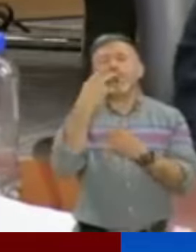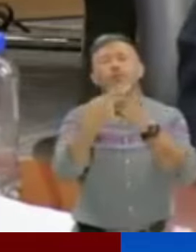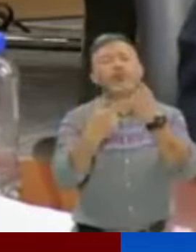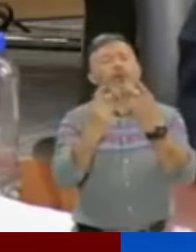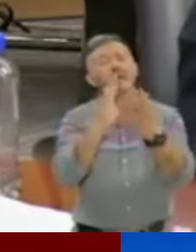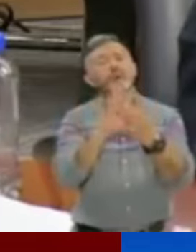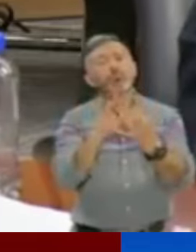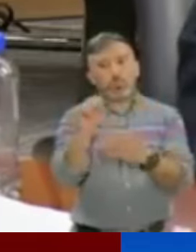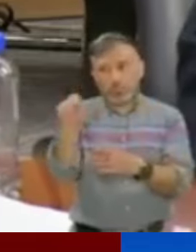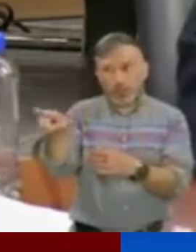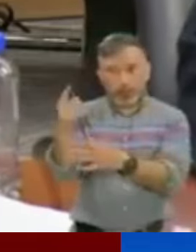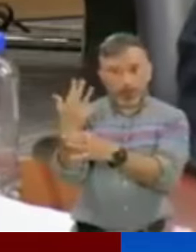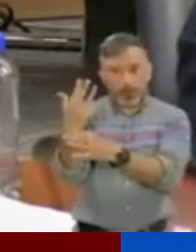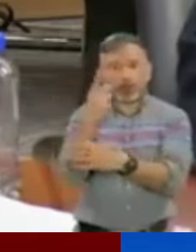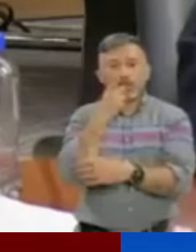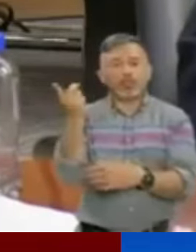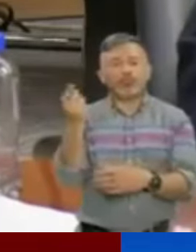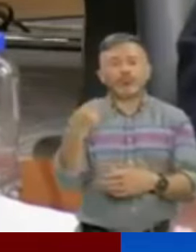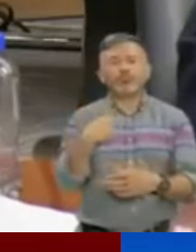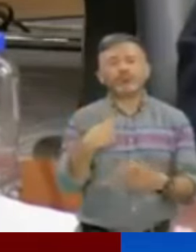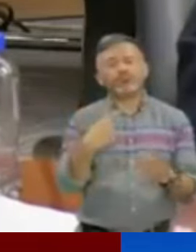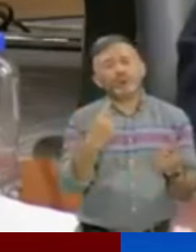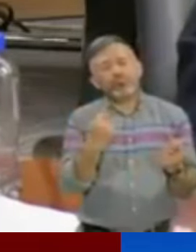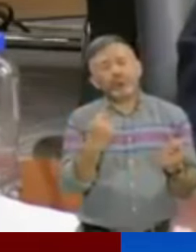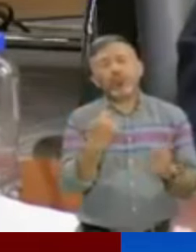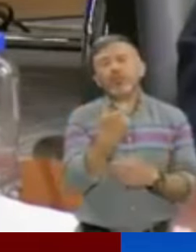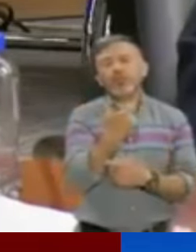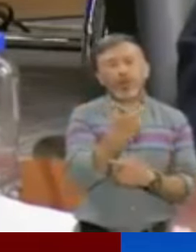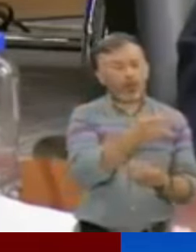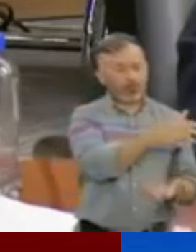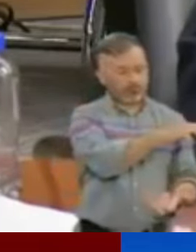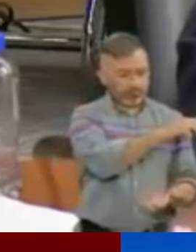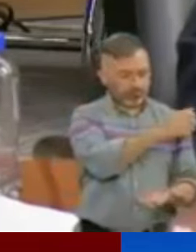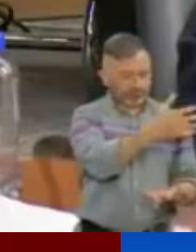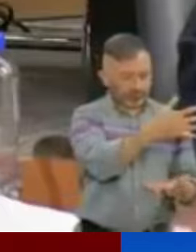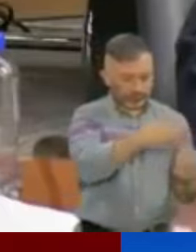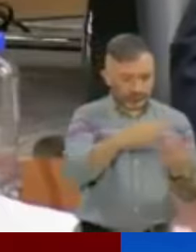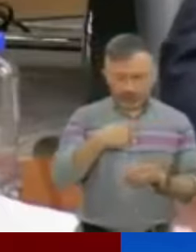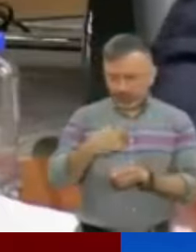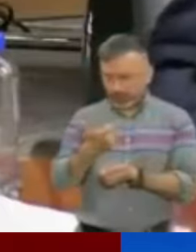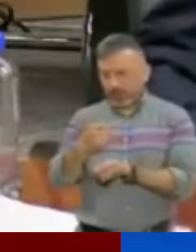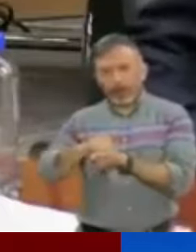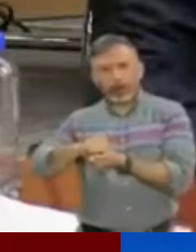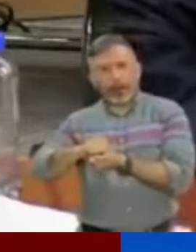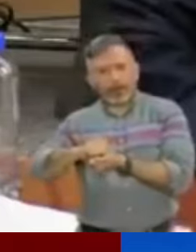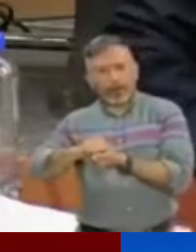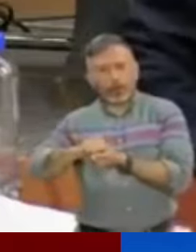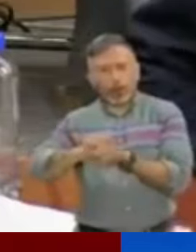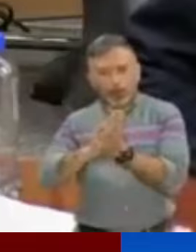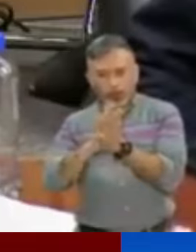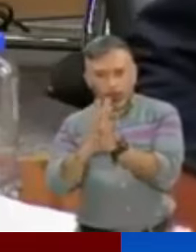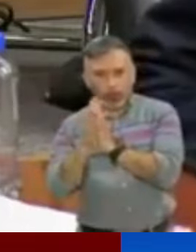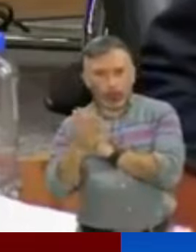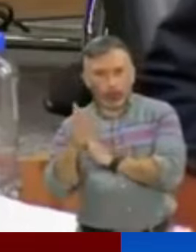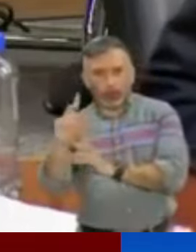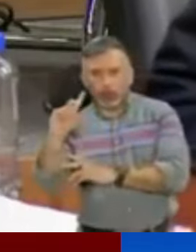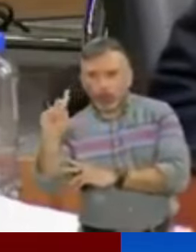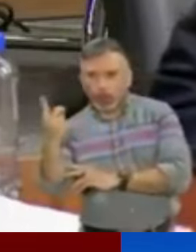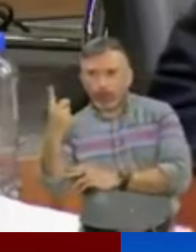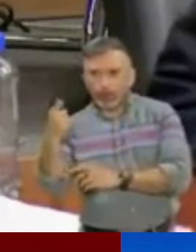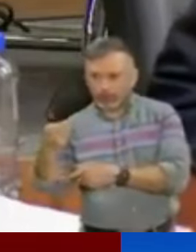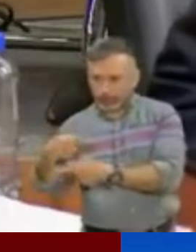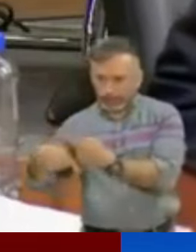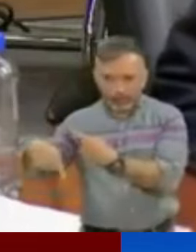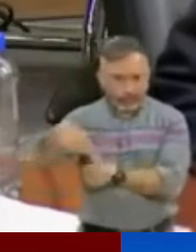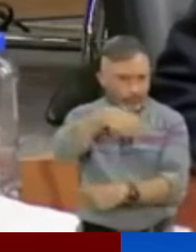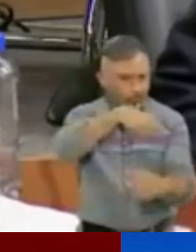escalofriante cómo se lava dinero, cómo se triangulan recursos en dólares y cómo se opera desde la oscuridad.